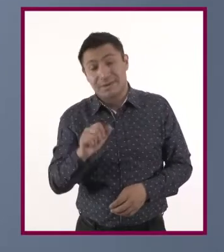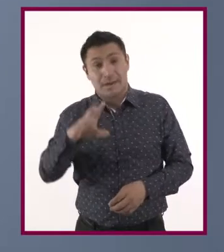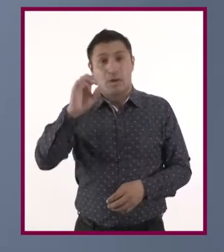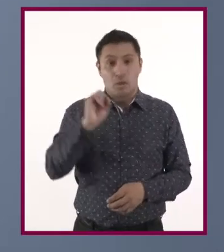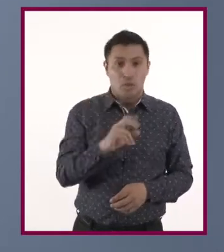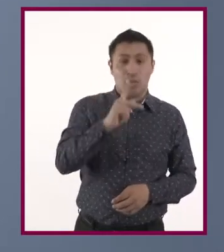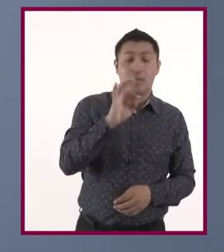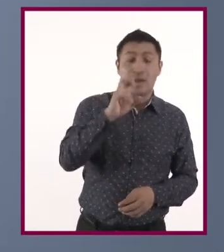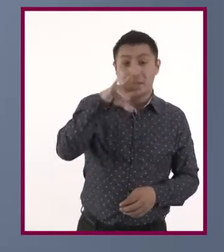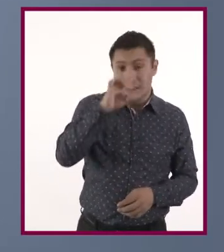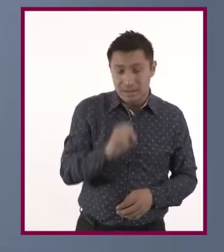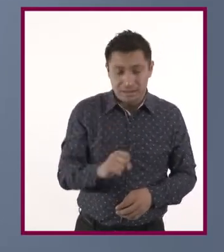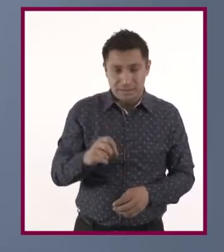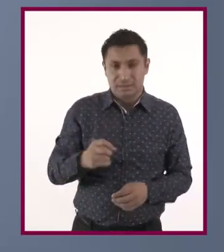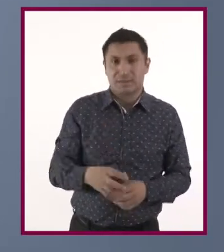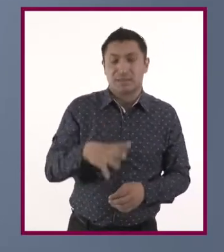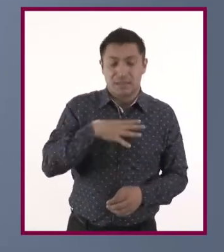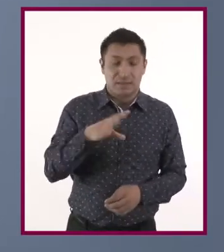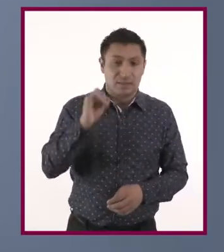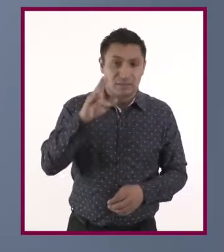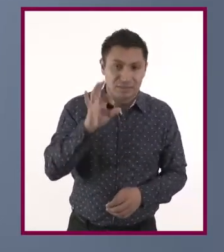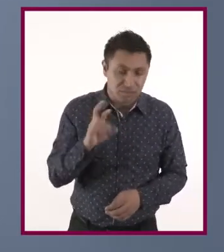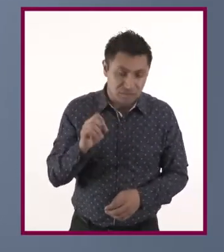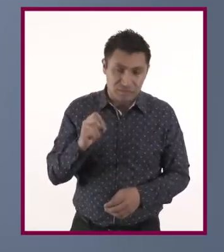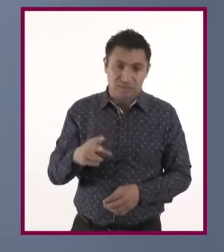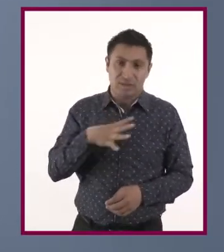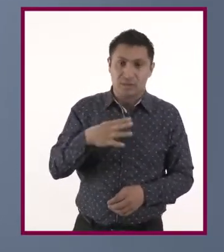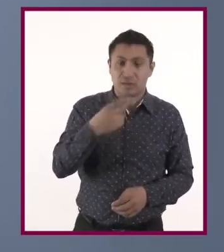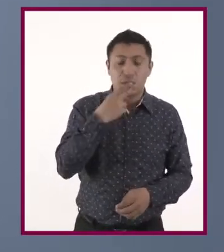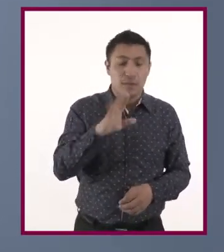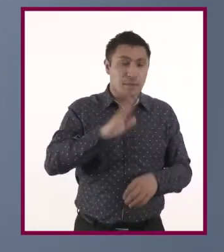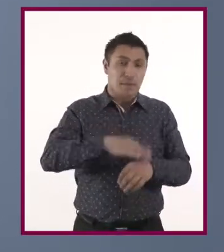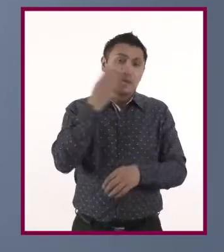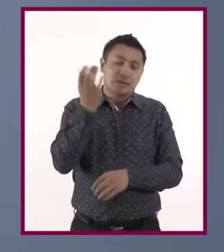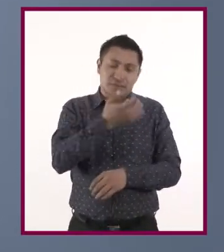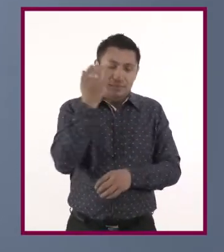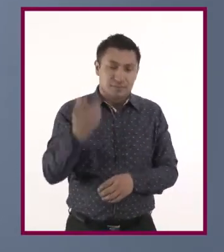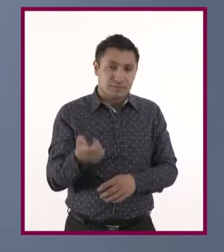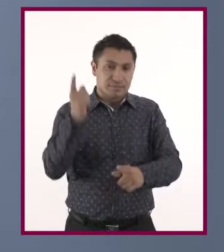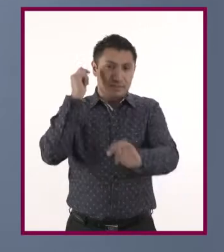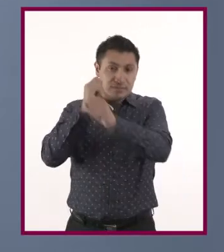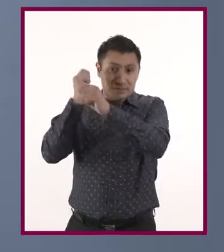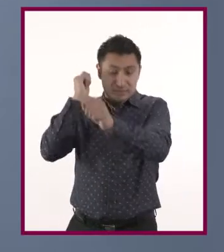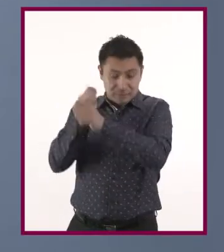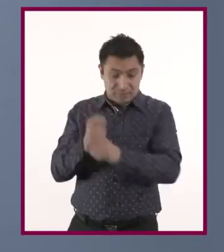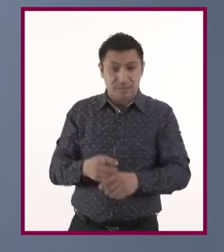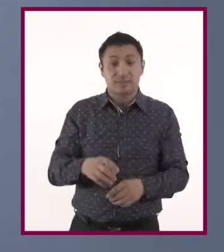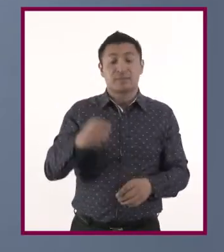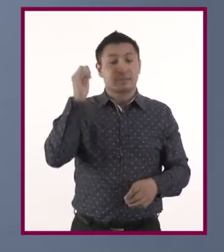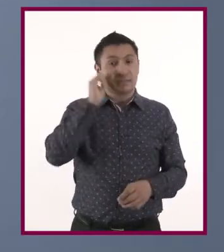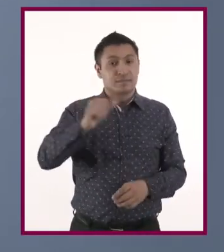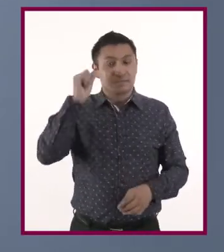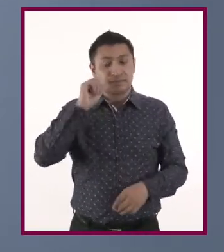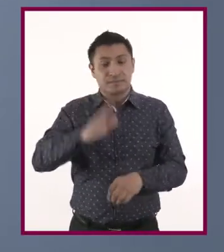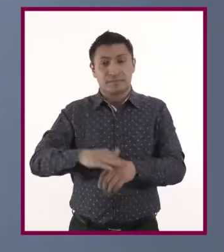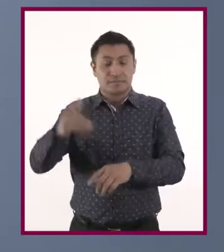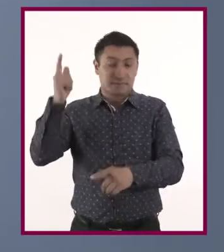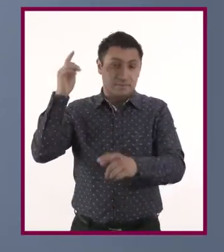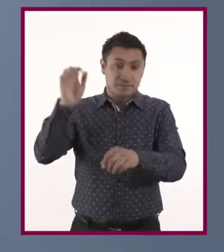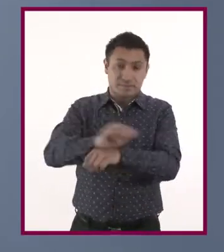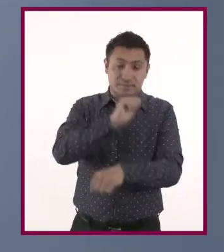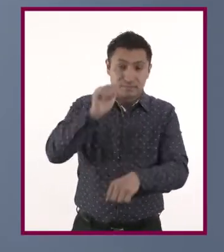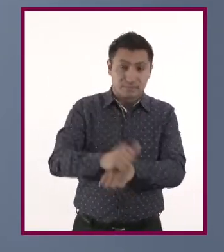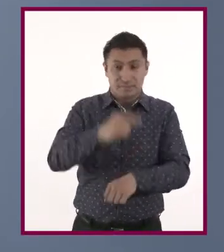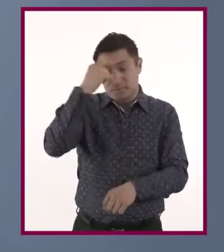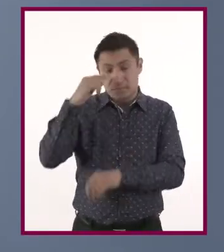mediante energía solar térmica, con colectores tienen estos usos que son los más comunes. Transporte. Cada vez que existen más vehículos fabricados para